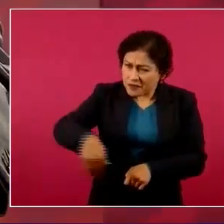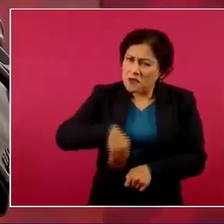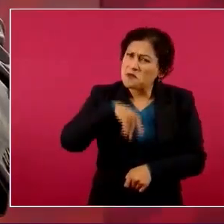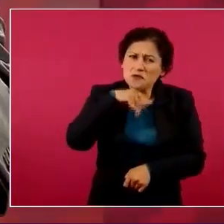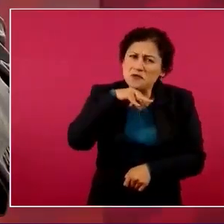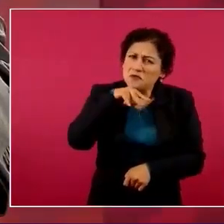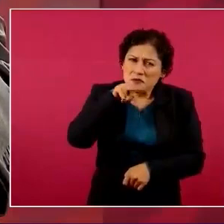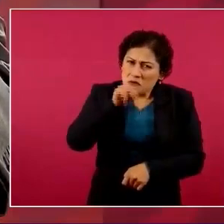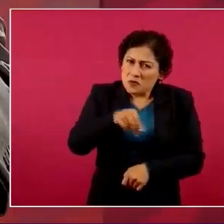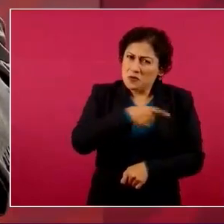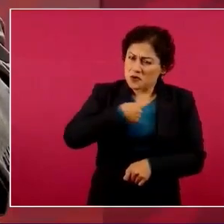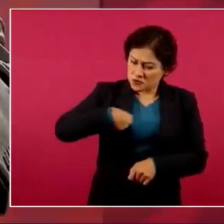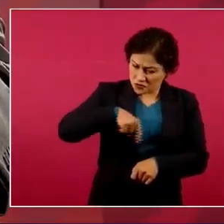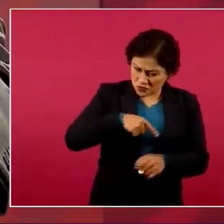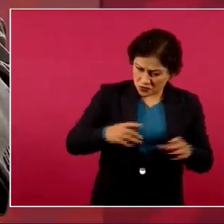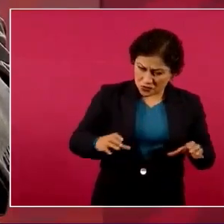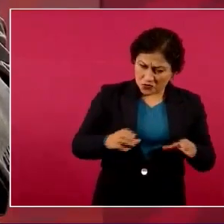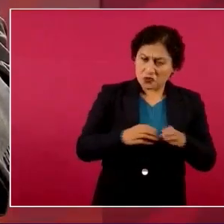nosotros los conservadores